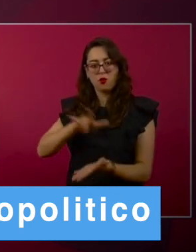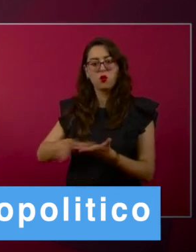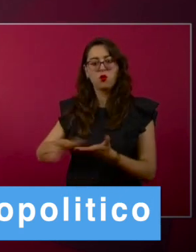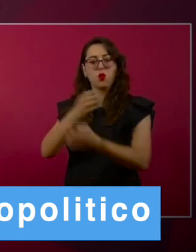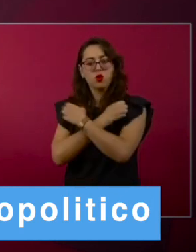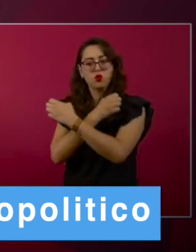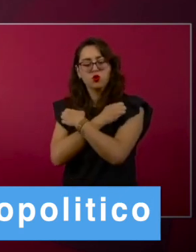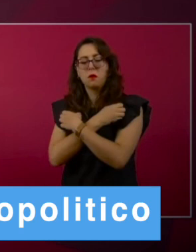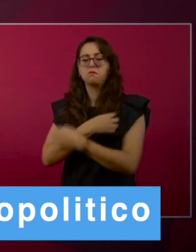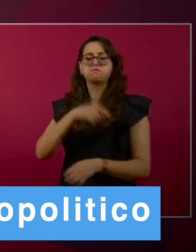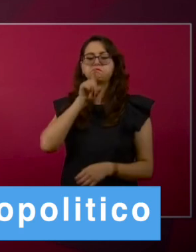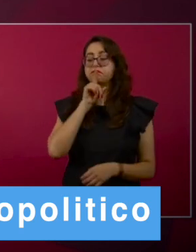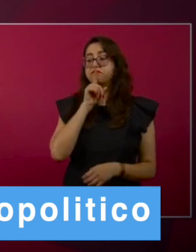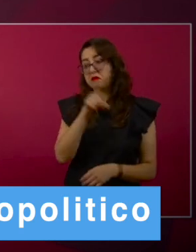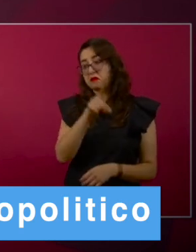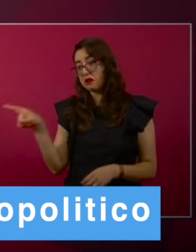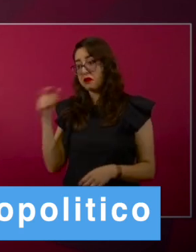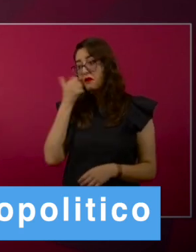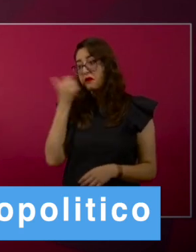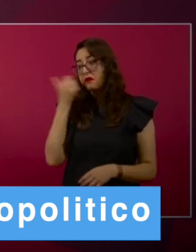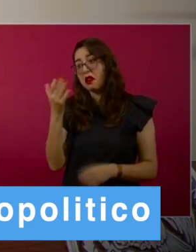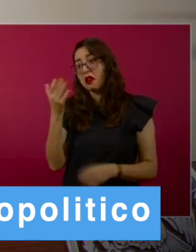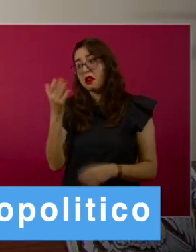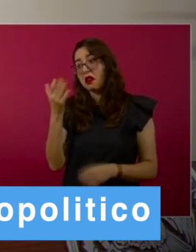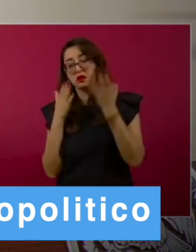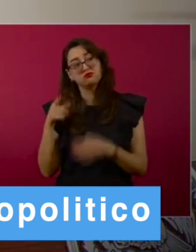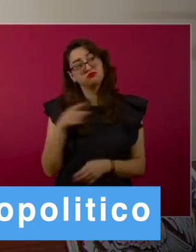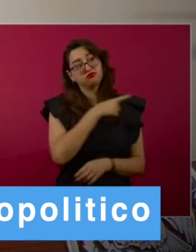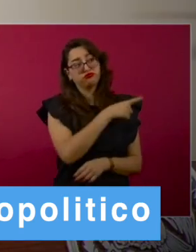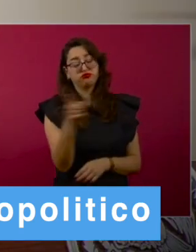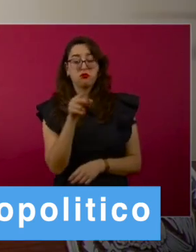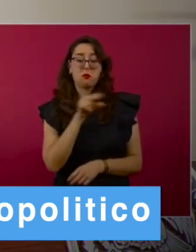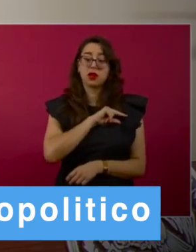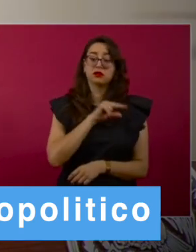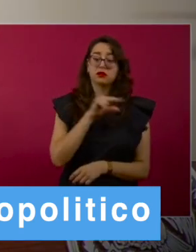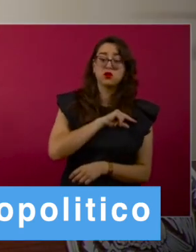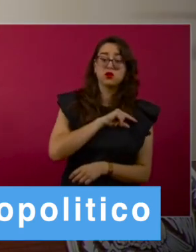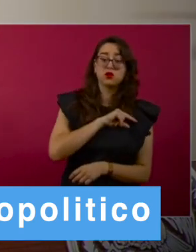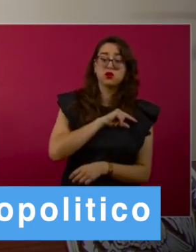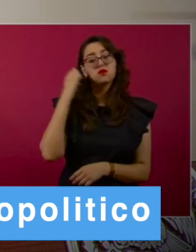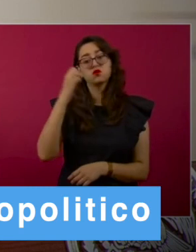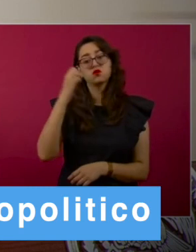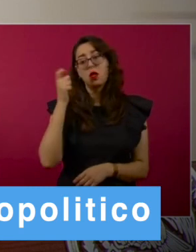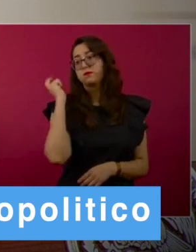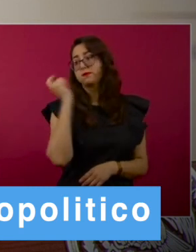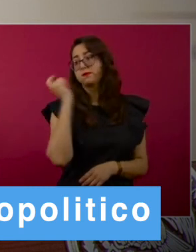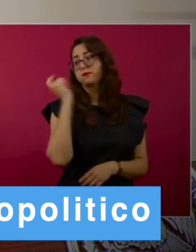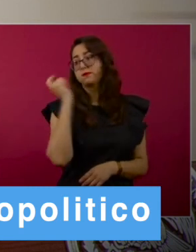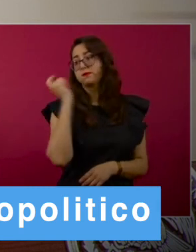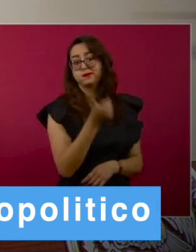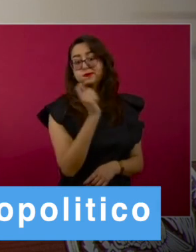otorgó el gobierno de Ernesto Zedillo, aunque las remataron a empresas privadas. Señala que su administración solo se interesa por